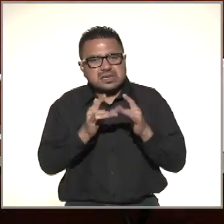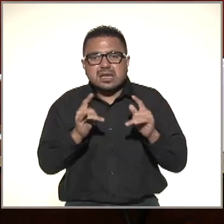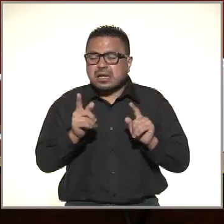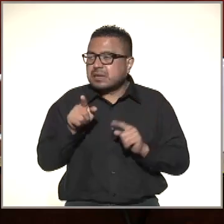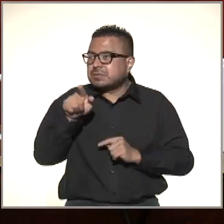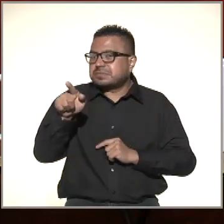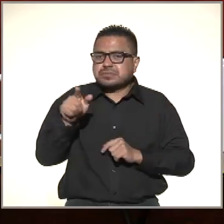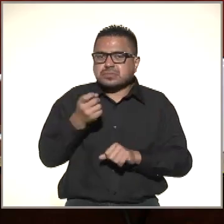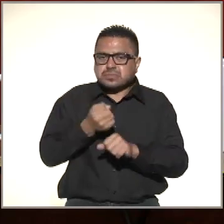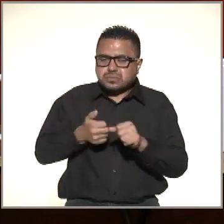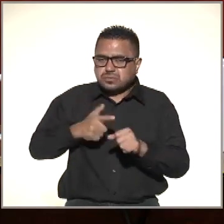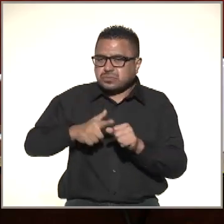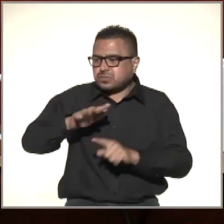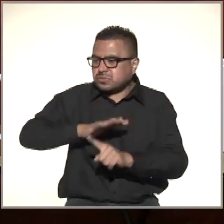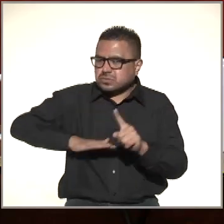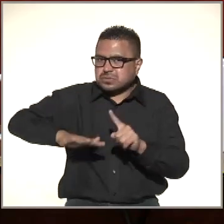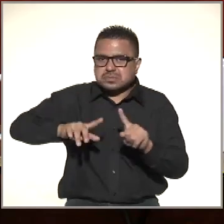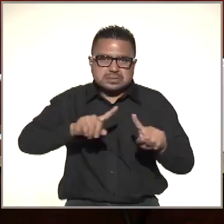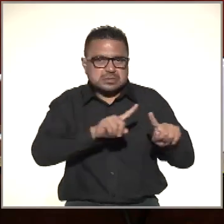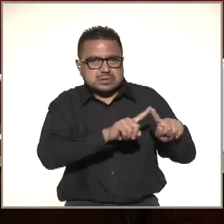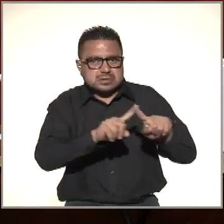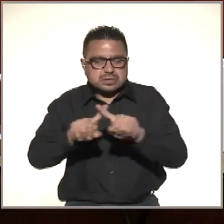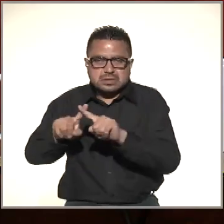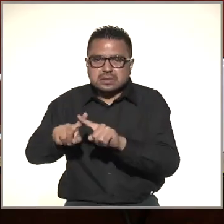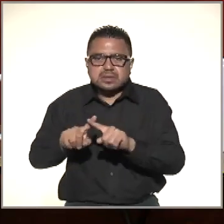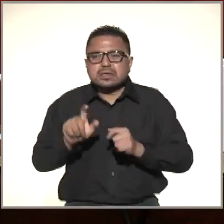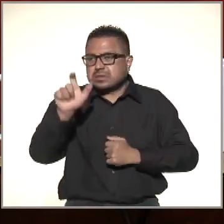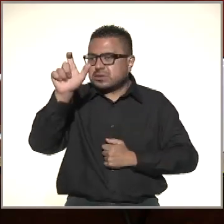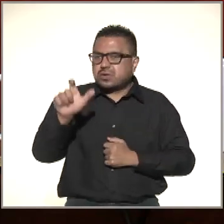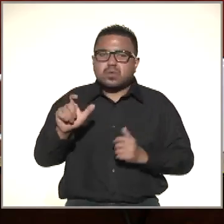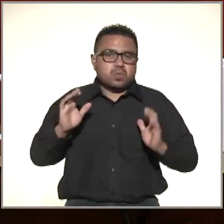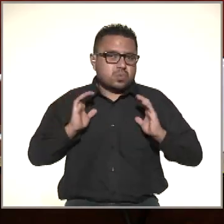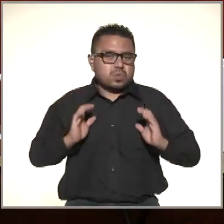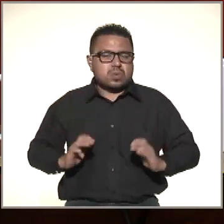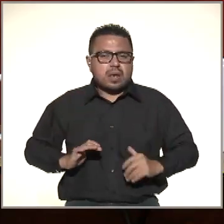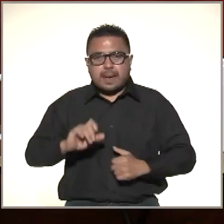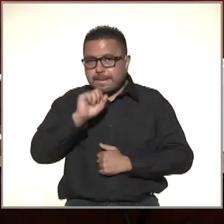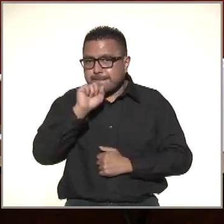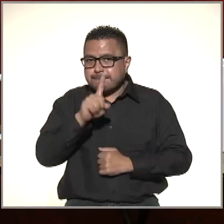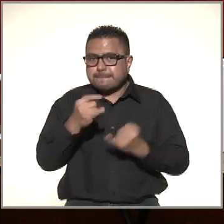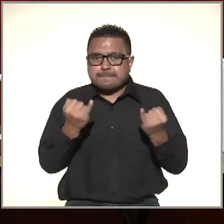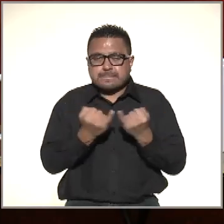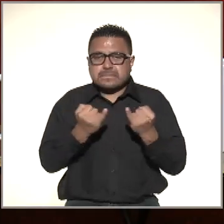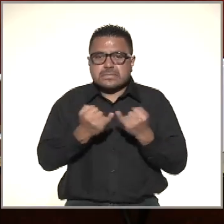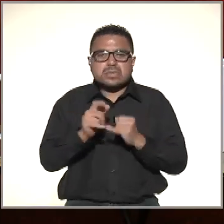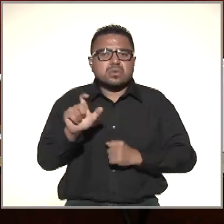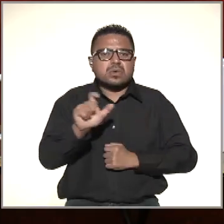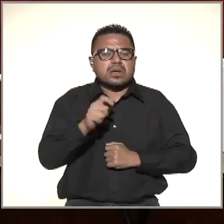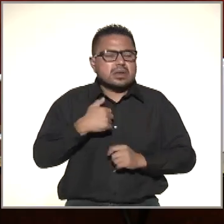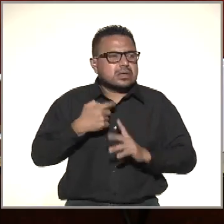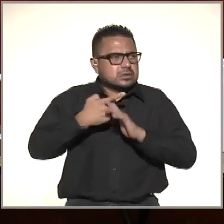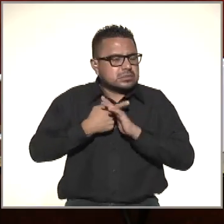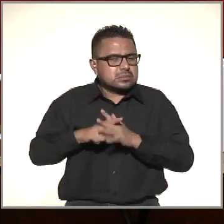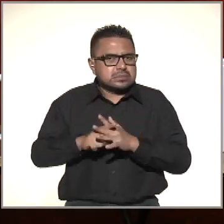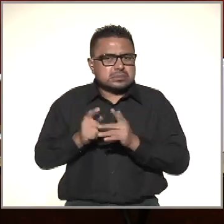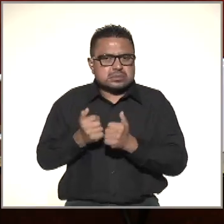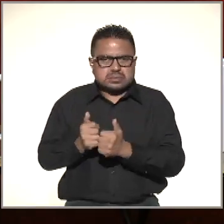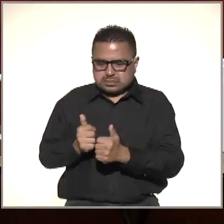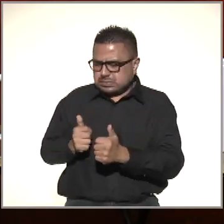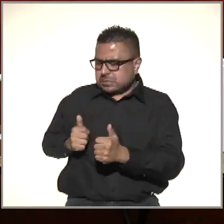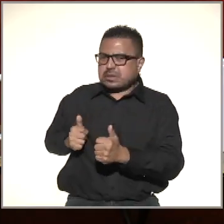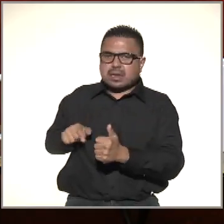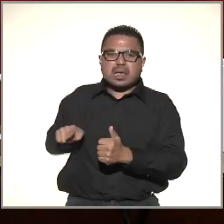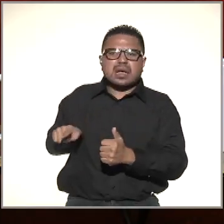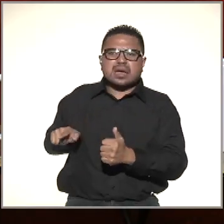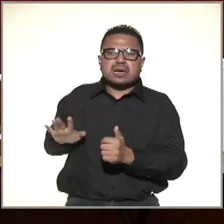ademanes socializados. Claro. En la posición del cuerpo, por supuesto, en el momento en que uno se empieza a echar para atrás, lo